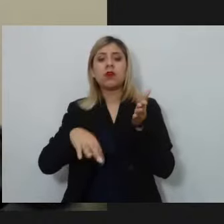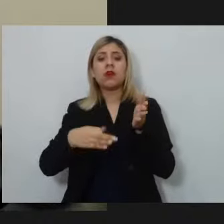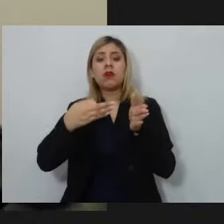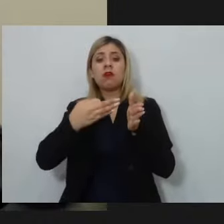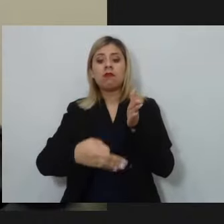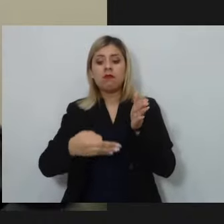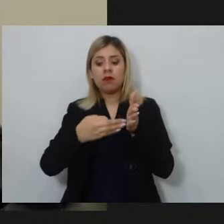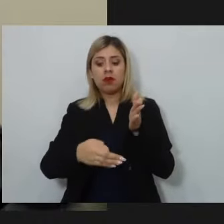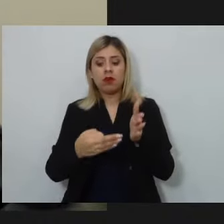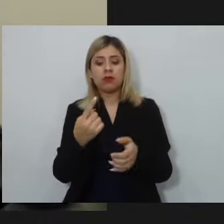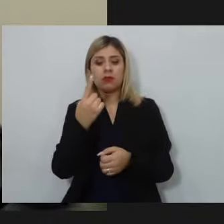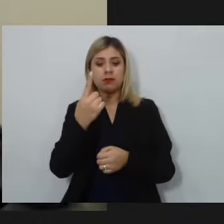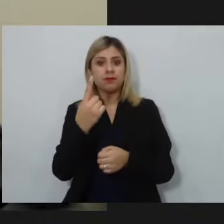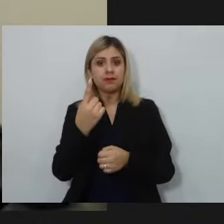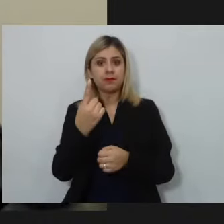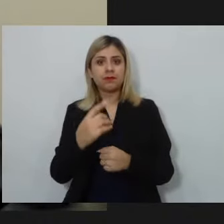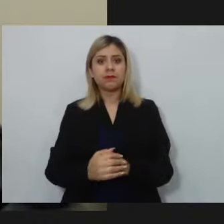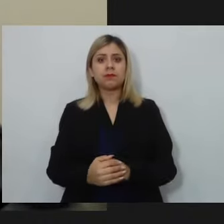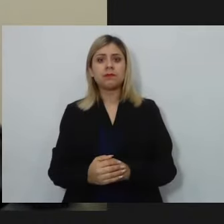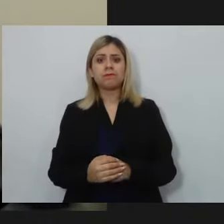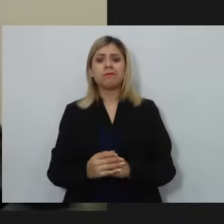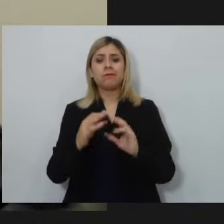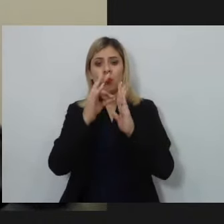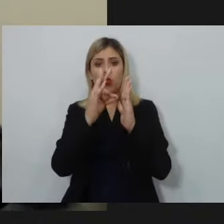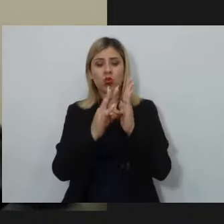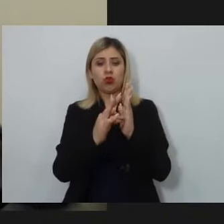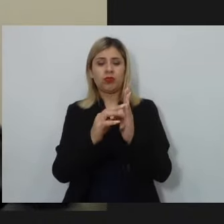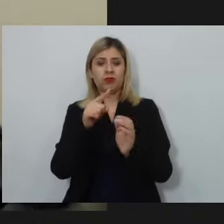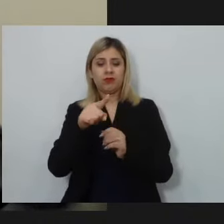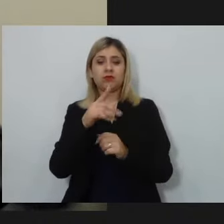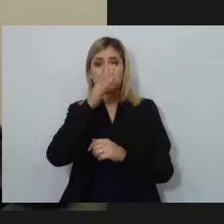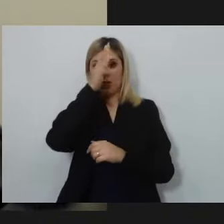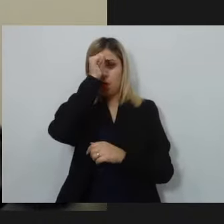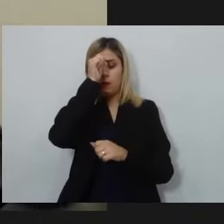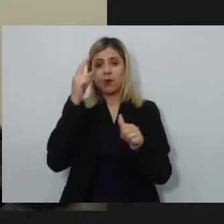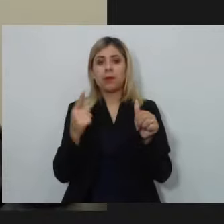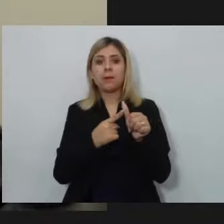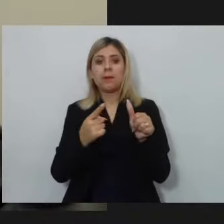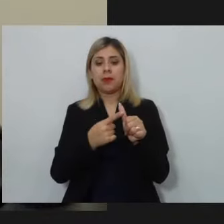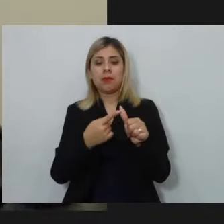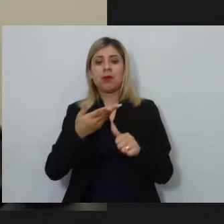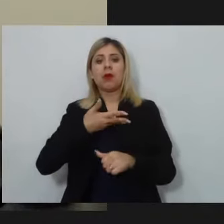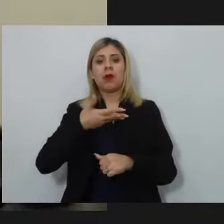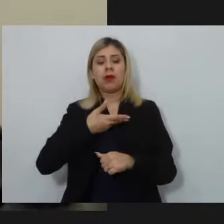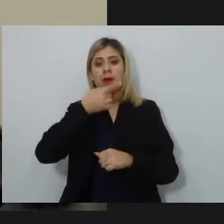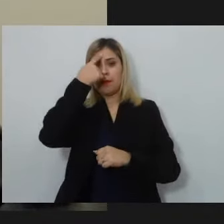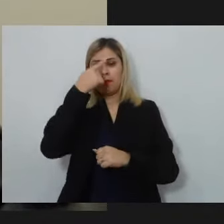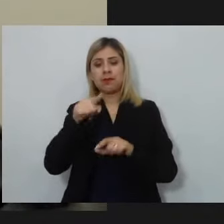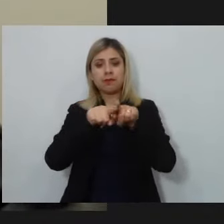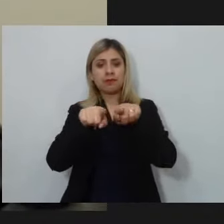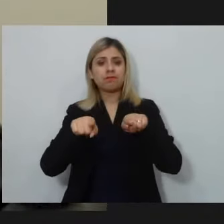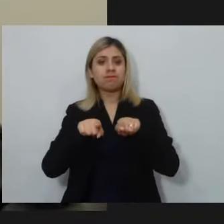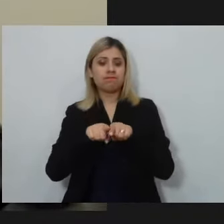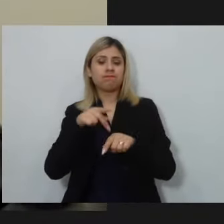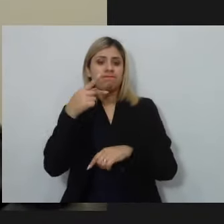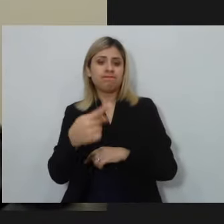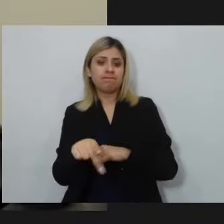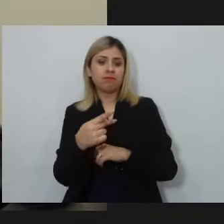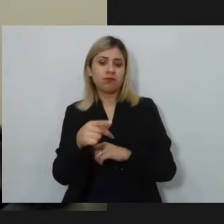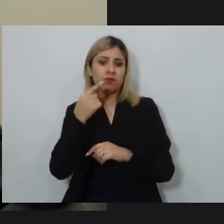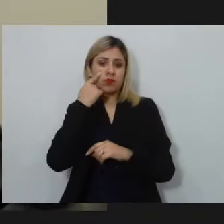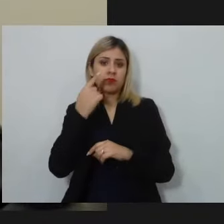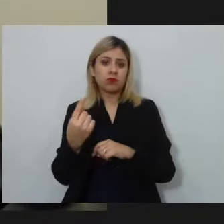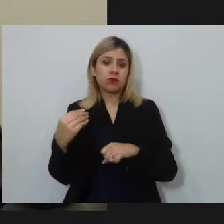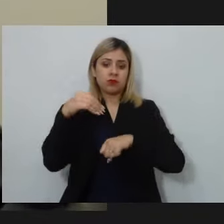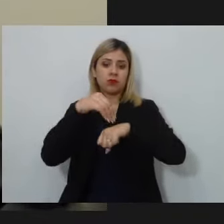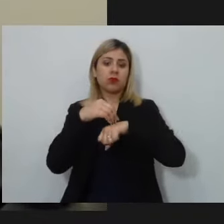lineamientos ya integrales estas propuestas ya tal cual La leí las tiene el secretario ejecutivo nada más para que